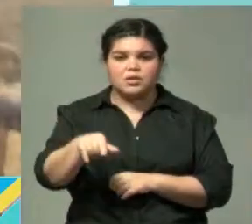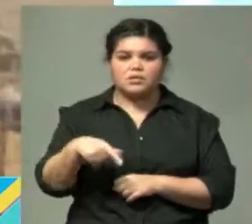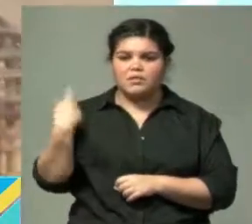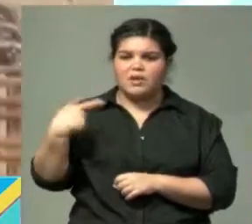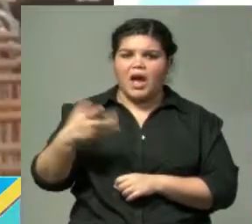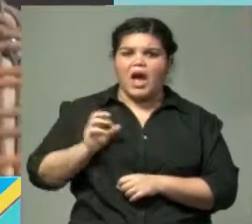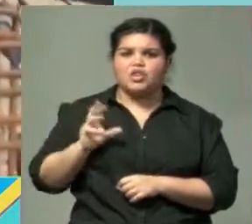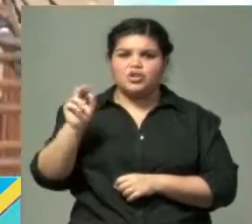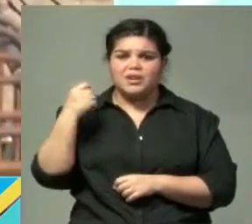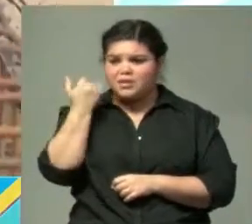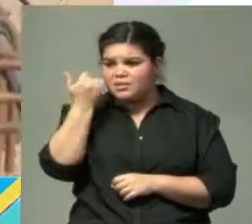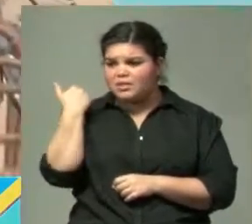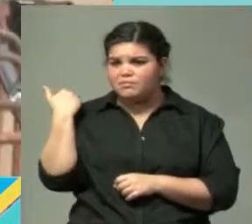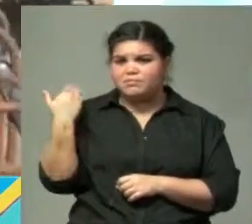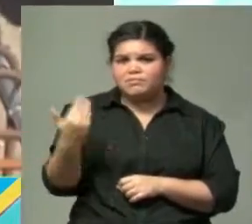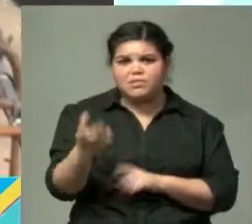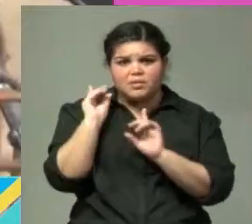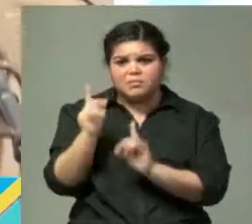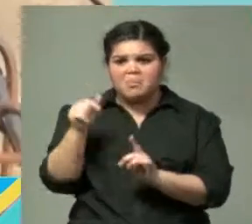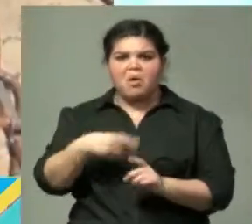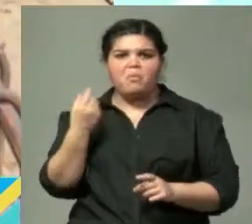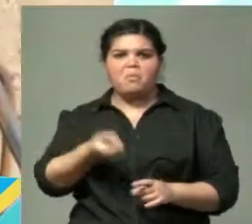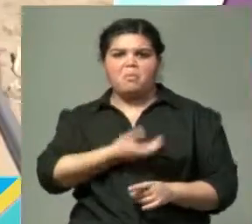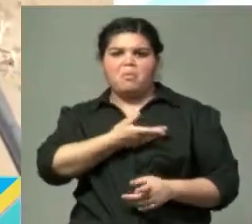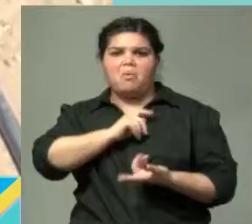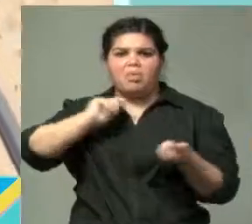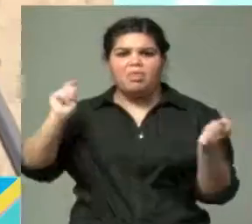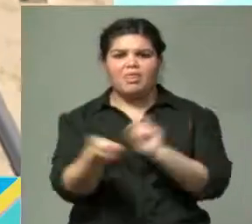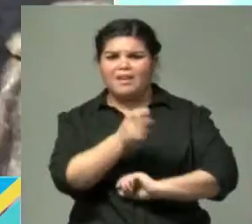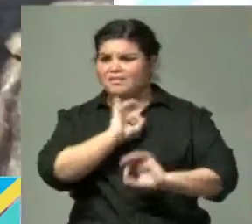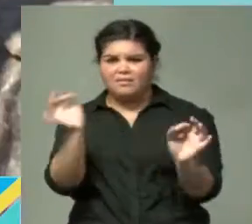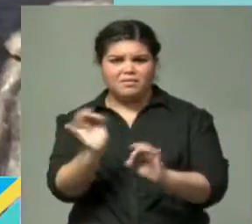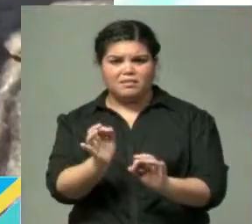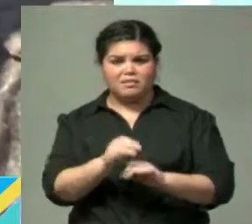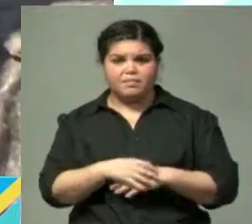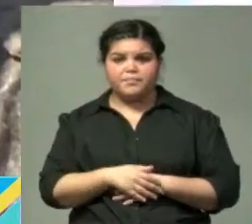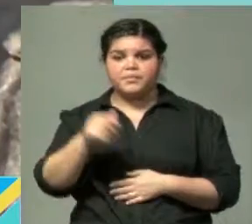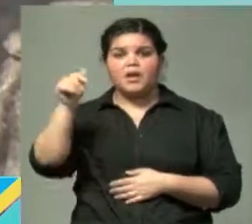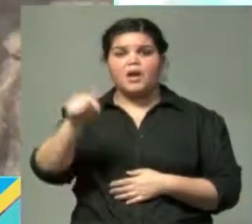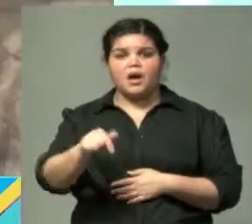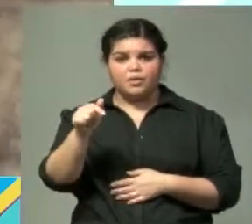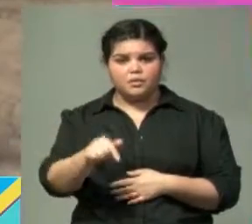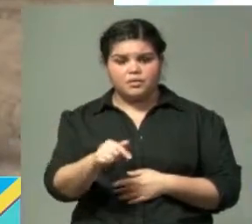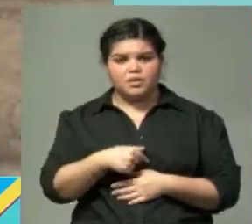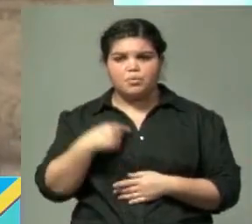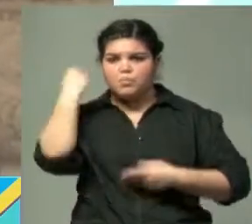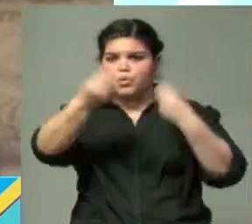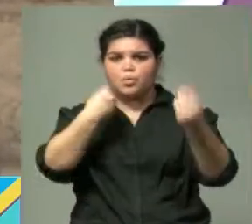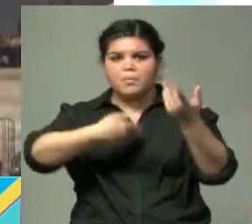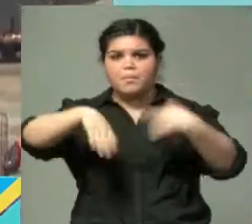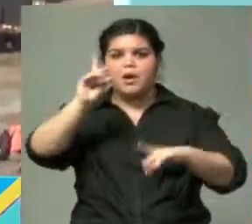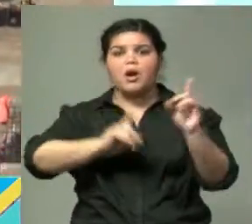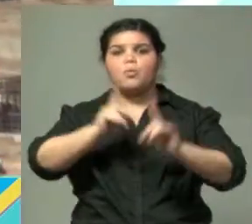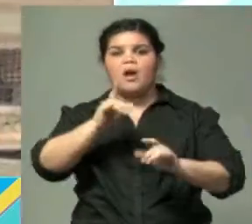más de 30 años y nadie ha tenido voluntad política de revertirla. Hoy, a nosotros lo que más nos preocupa es la situación